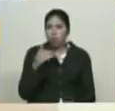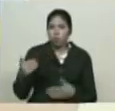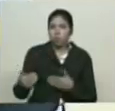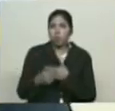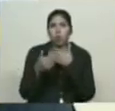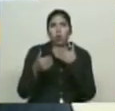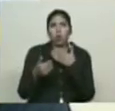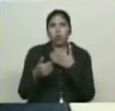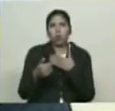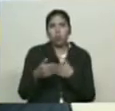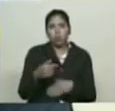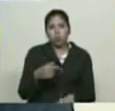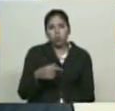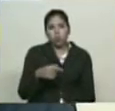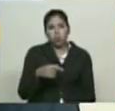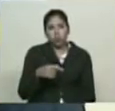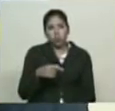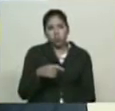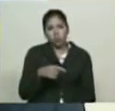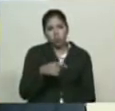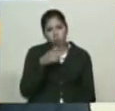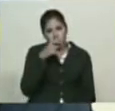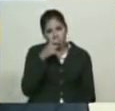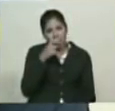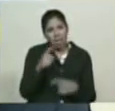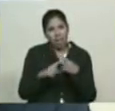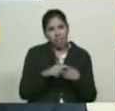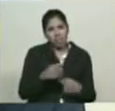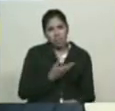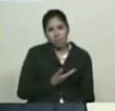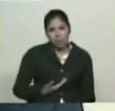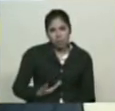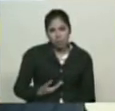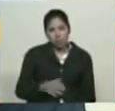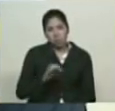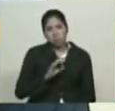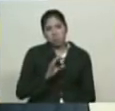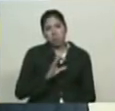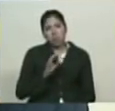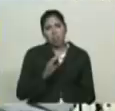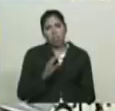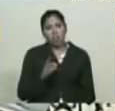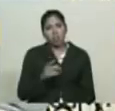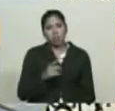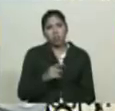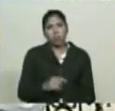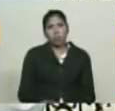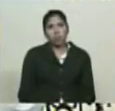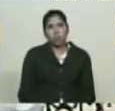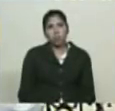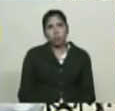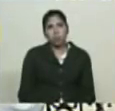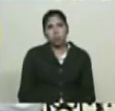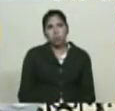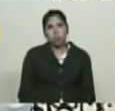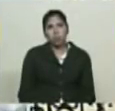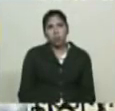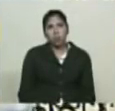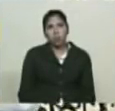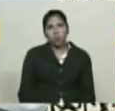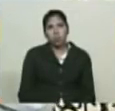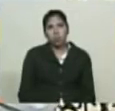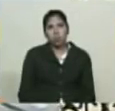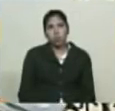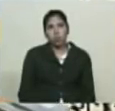Zapatero sea observador internacional en Venezuela. Esas son mis preguntas para usted y muchísimas gracias. Me parece muy bien que